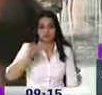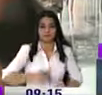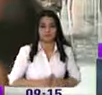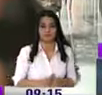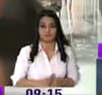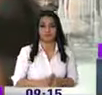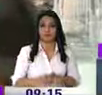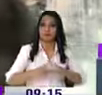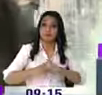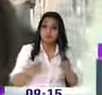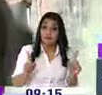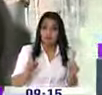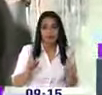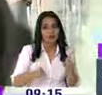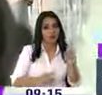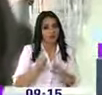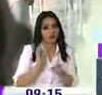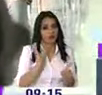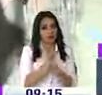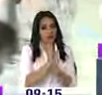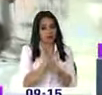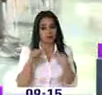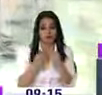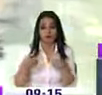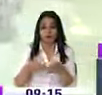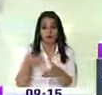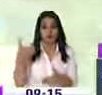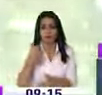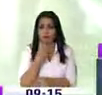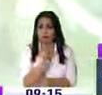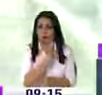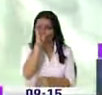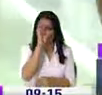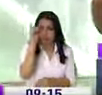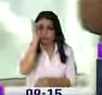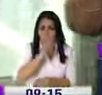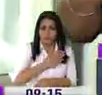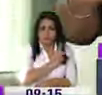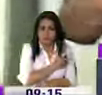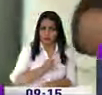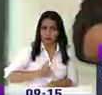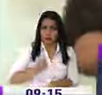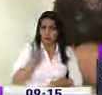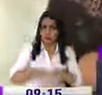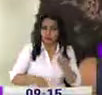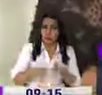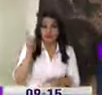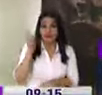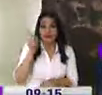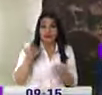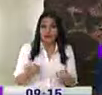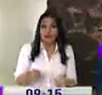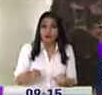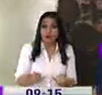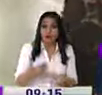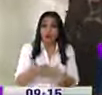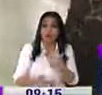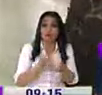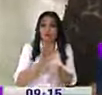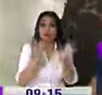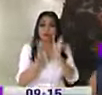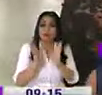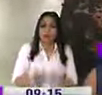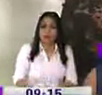no. Pero esta posición es criticada dentro del mismo partido. Dicen que no se puede dar la espalda a quien lidera ahora el proceso político de la